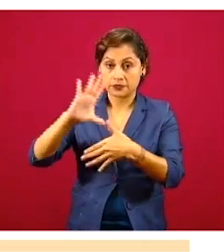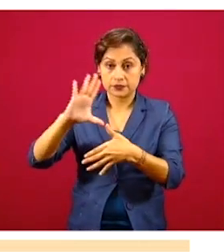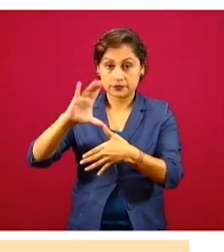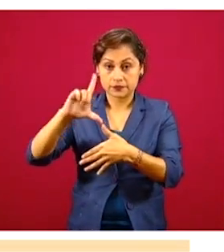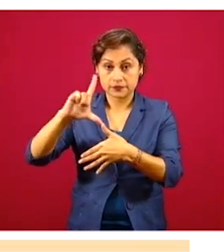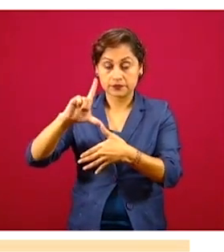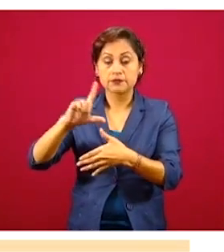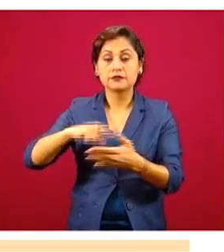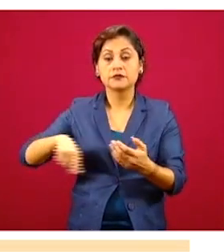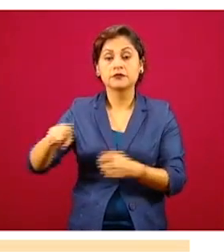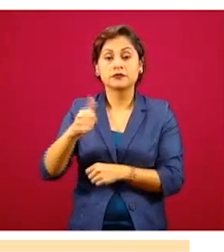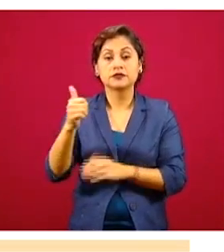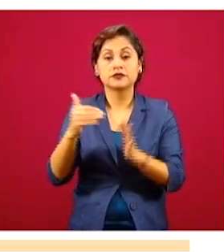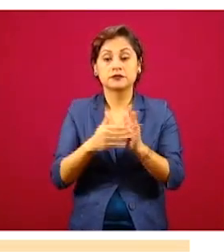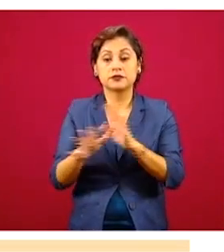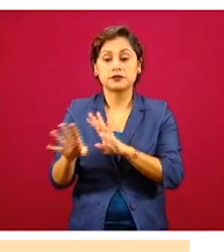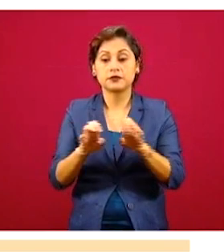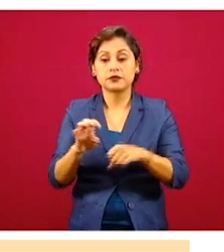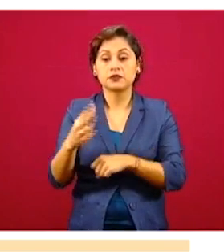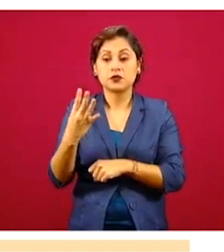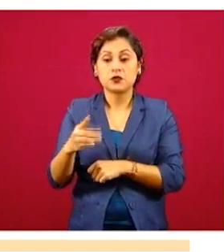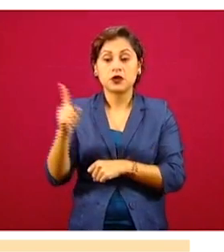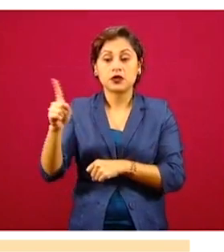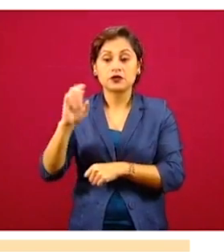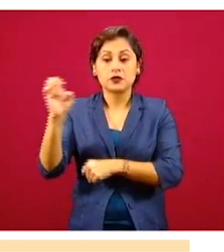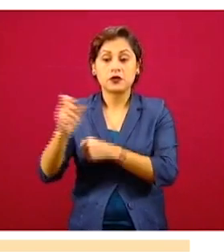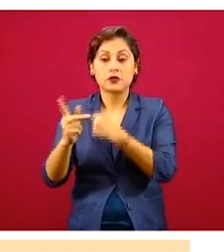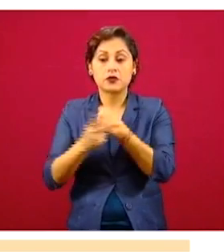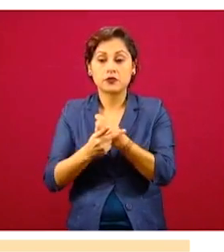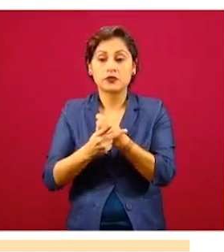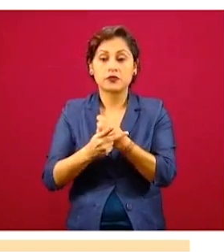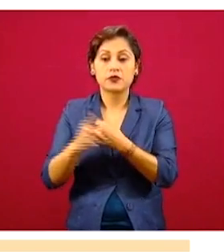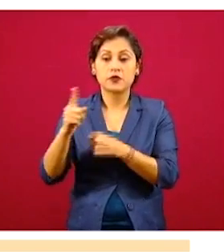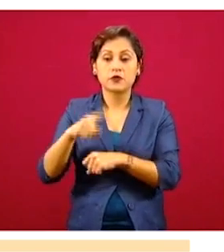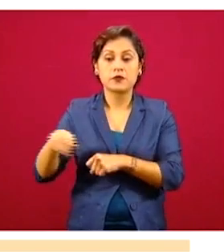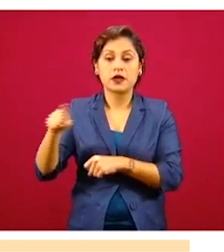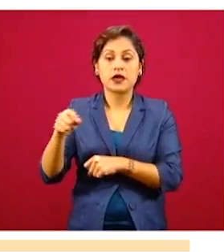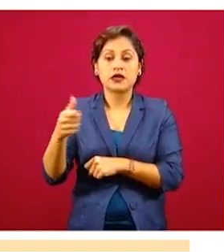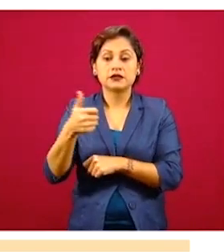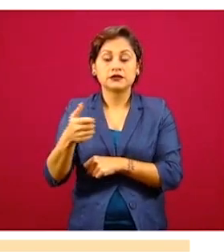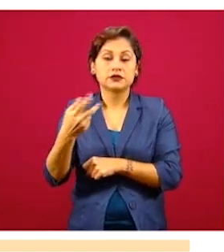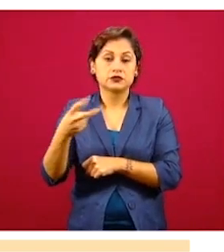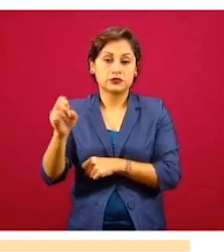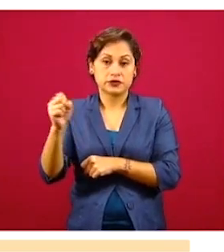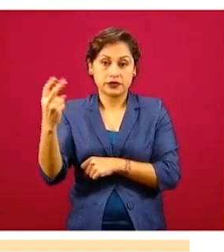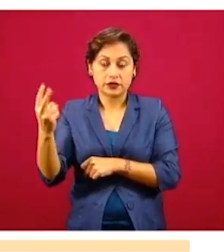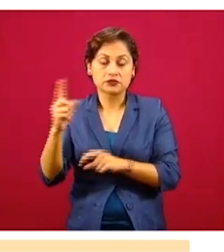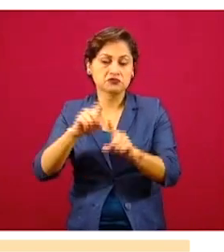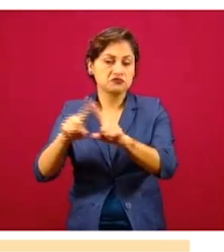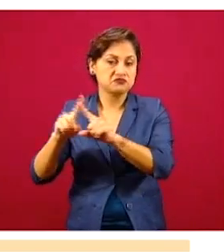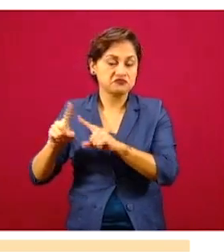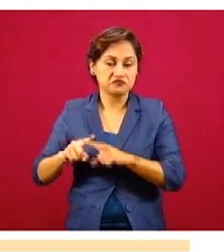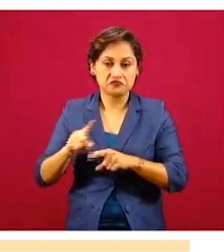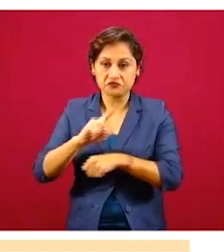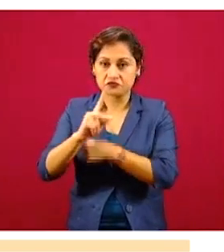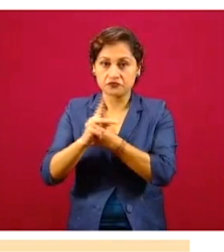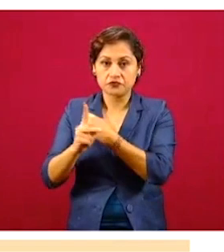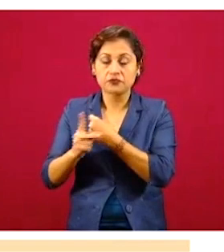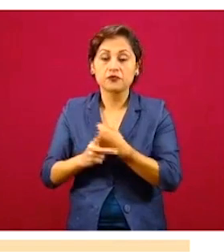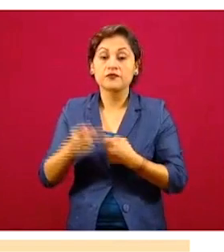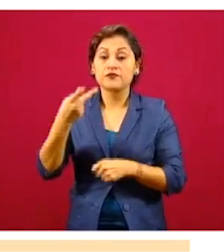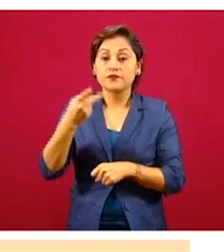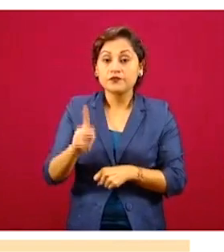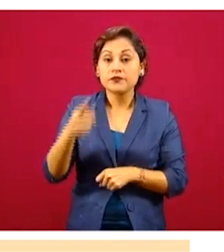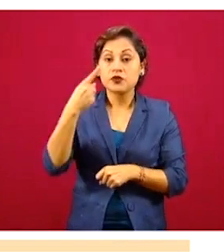6.904, segundo lugar Europa, 3.952 y así sucesivamente. Lo que es muy interesante de observar es la presencia